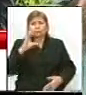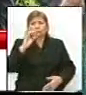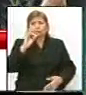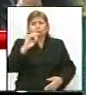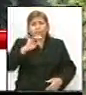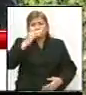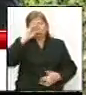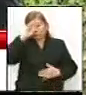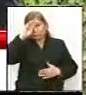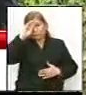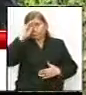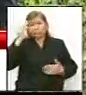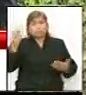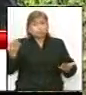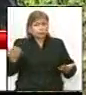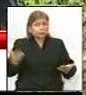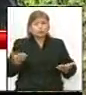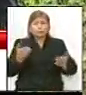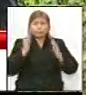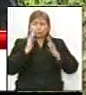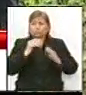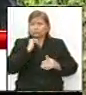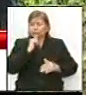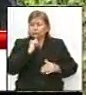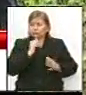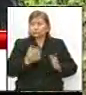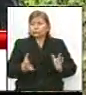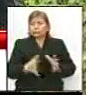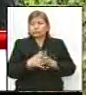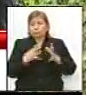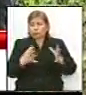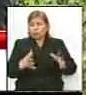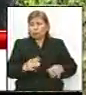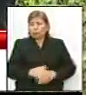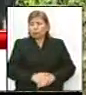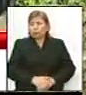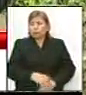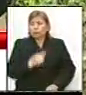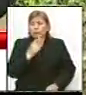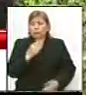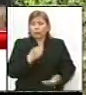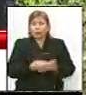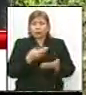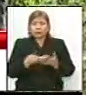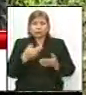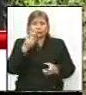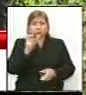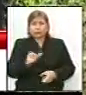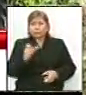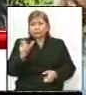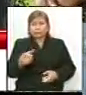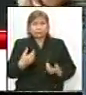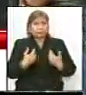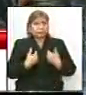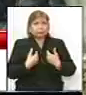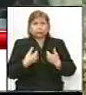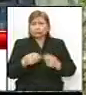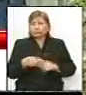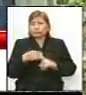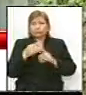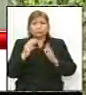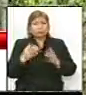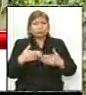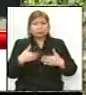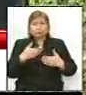señora ministra, y esa atención falta exageradamente. Uno es el material humano, no tenemos acá. Podemos hablar